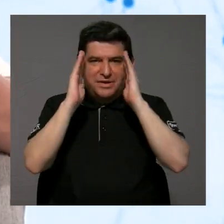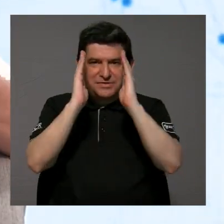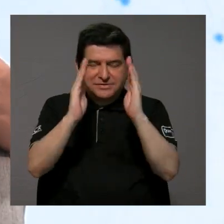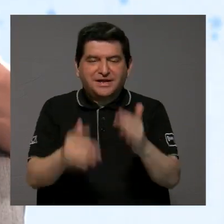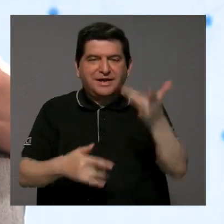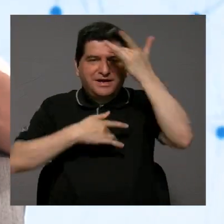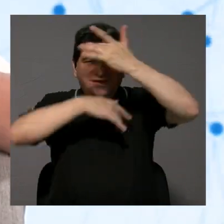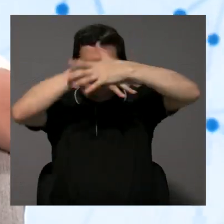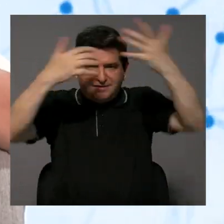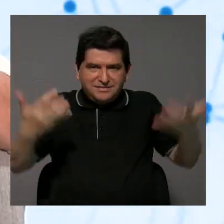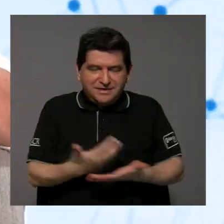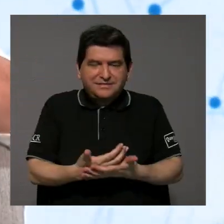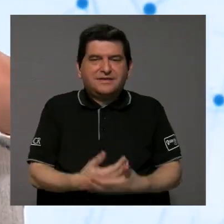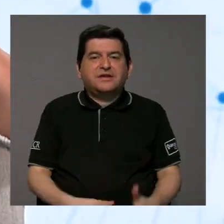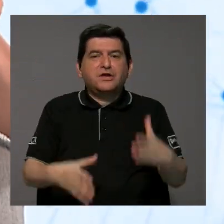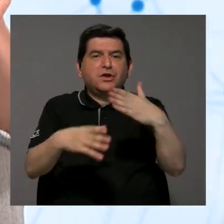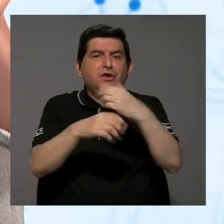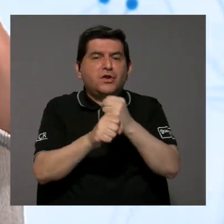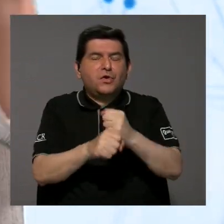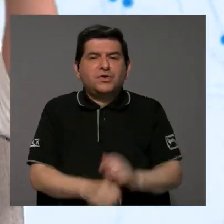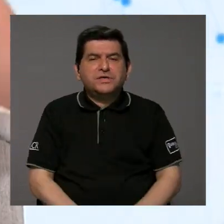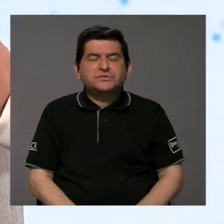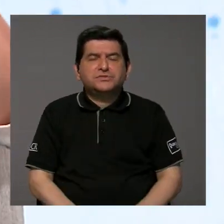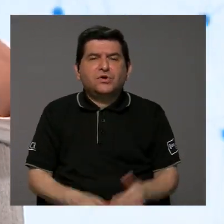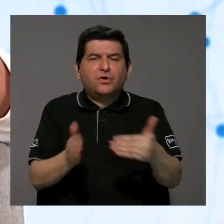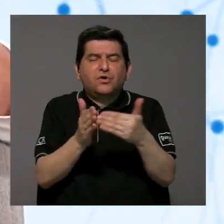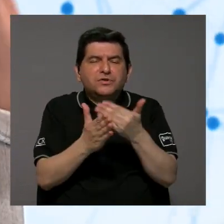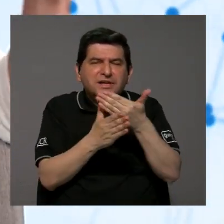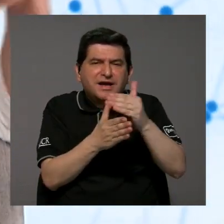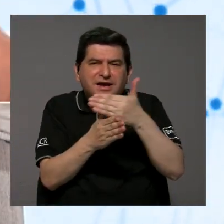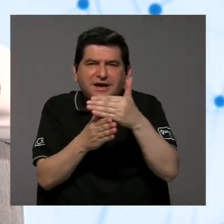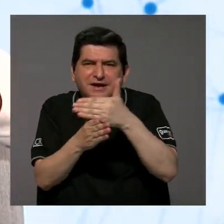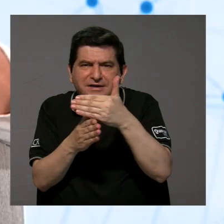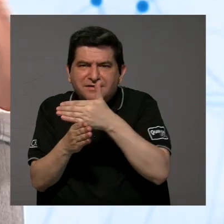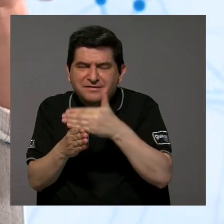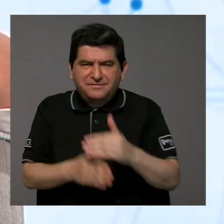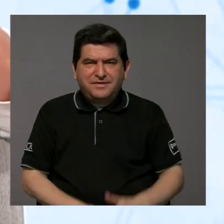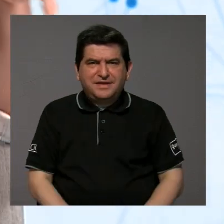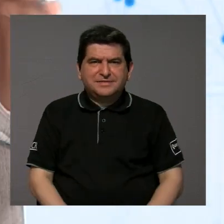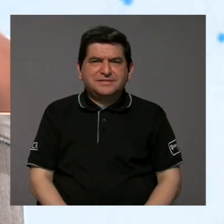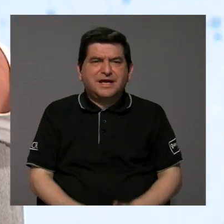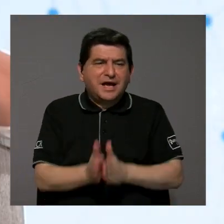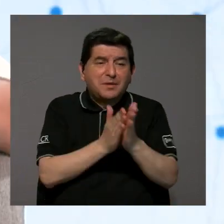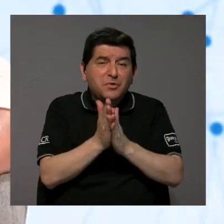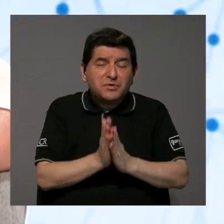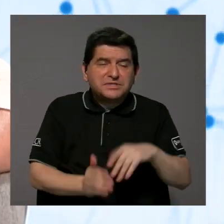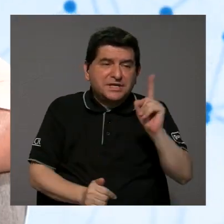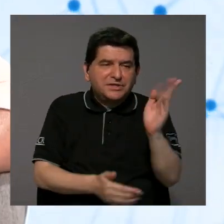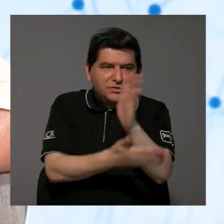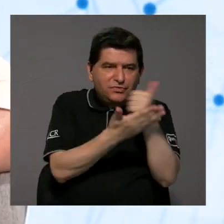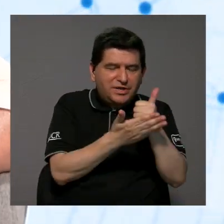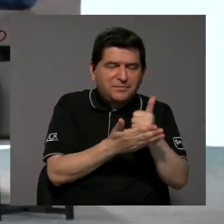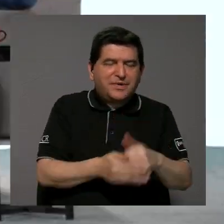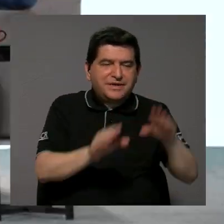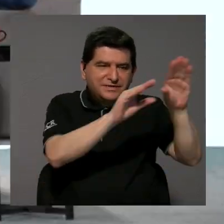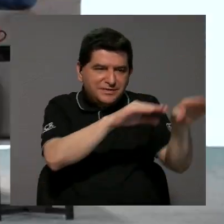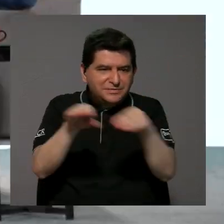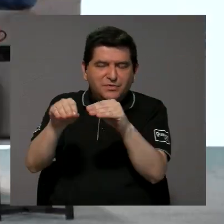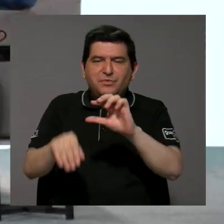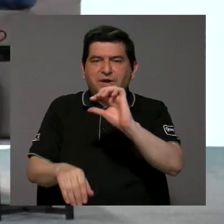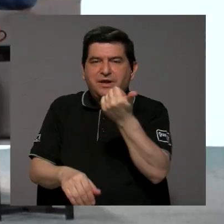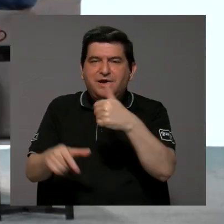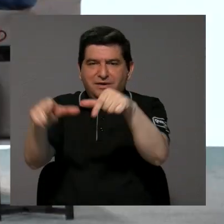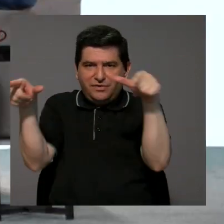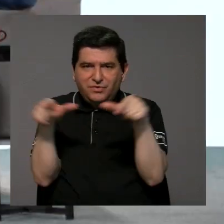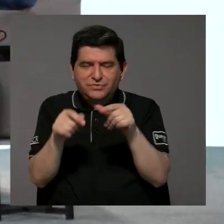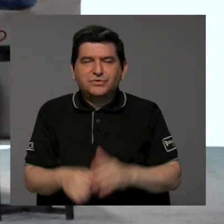a enfrentar la pandemia. Lo hizo fundamentalmente redistribuyendo, como estirando la cobija, sacando de algunos lugares para poner a otros, y eso